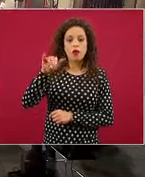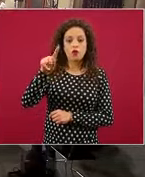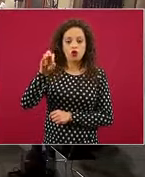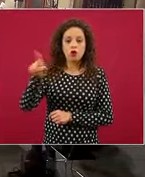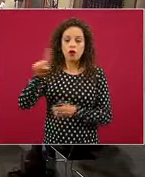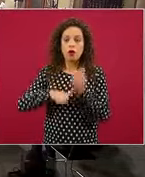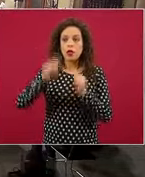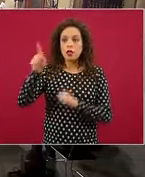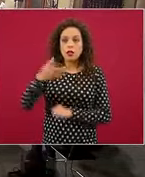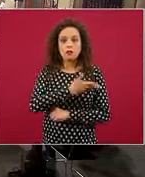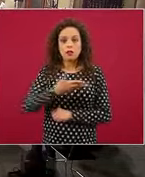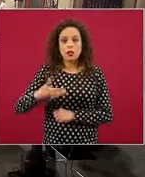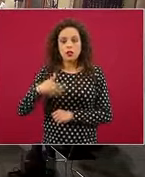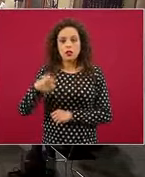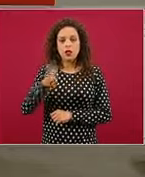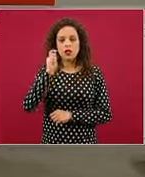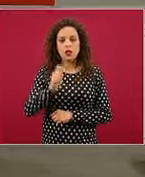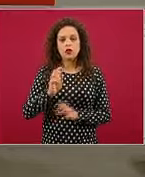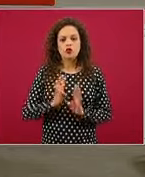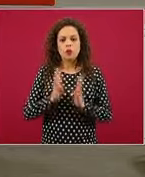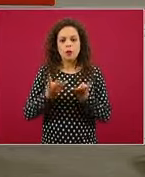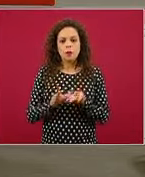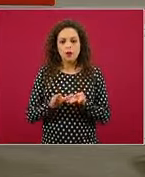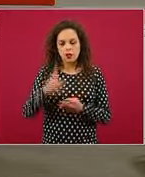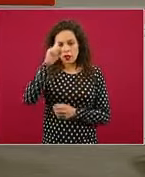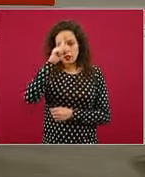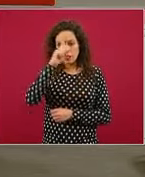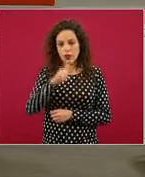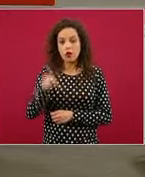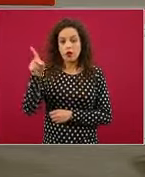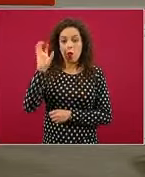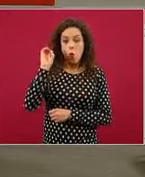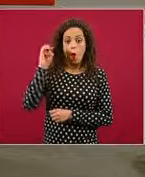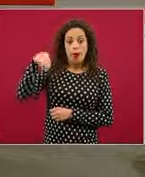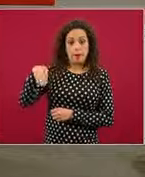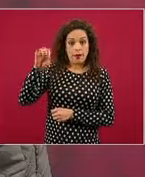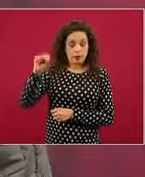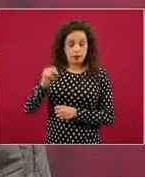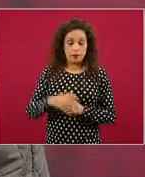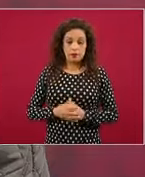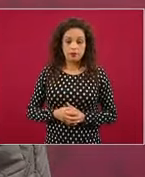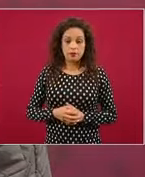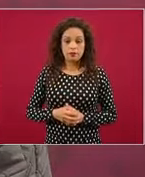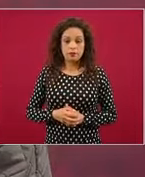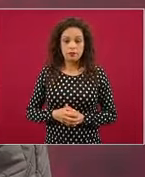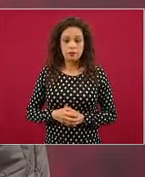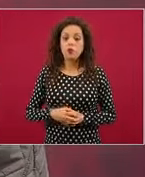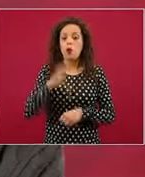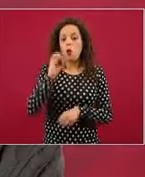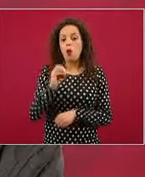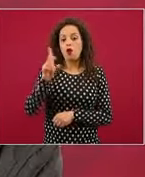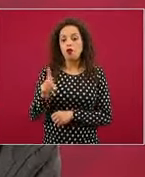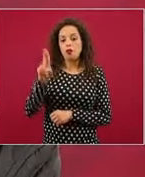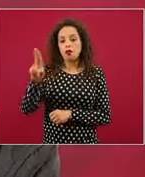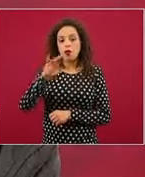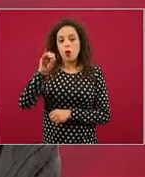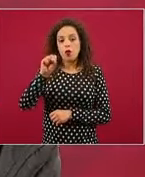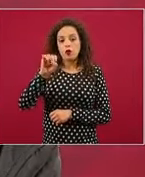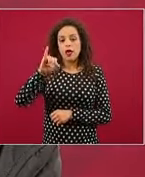Comité Asesor de Inmunización de la OMS. o nuestro doctor José Ignacio